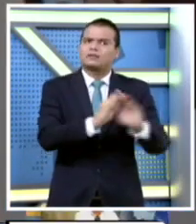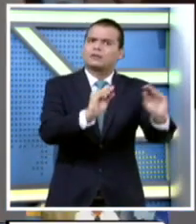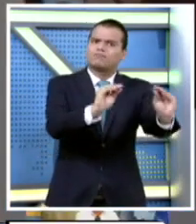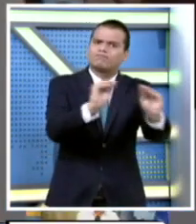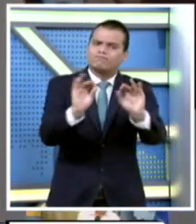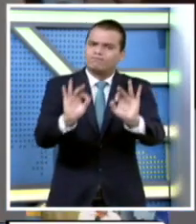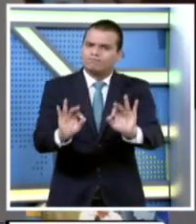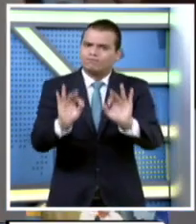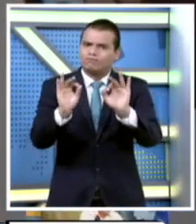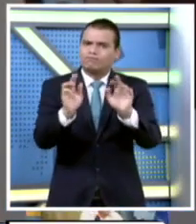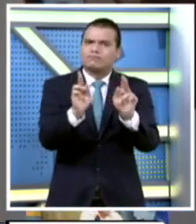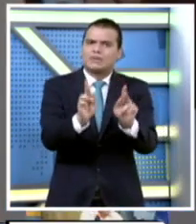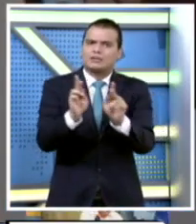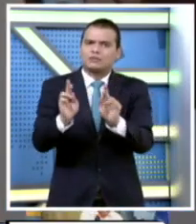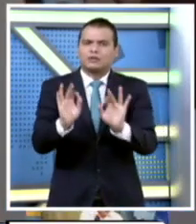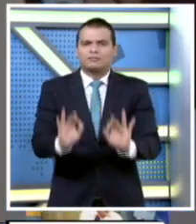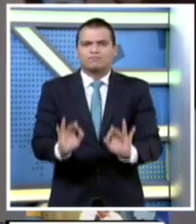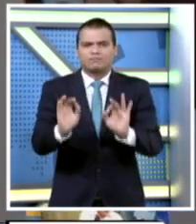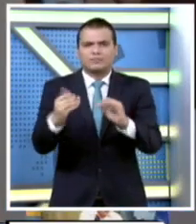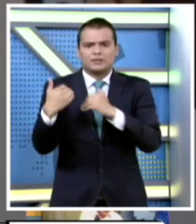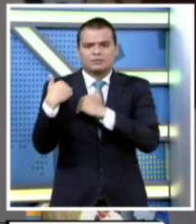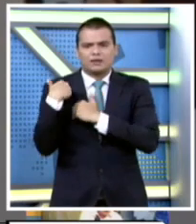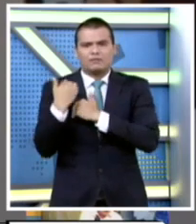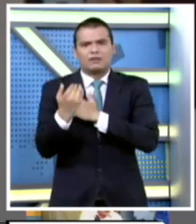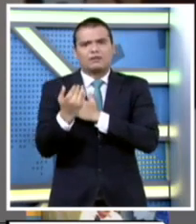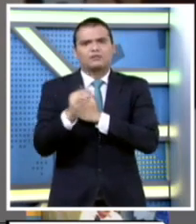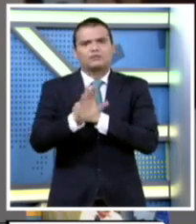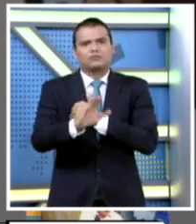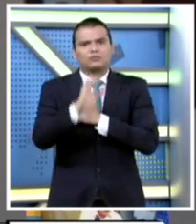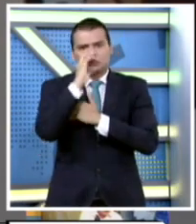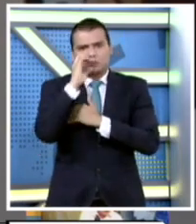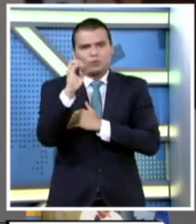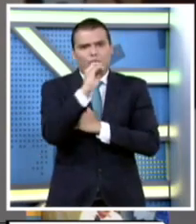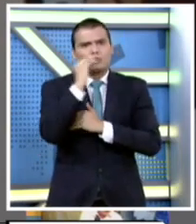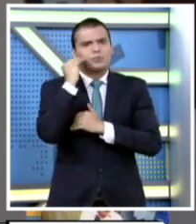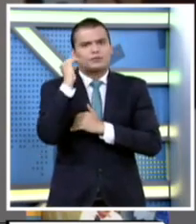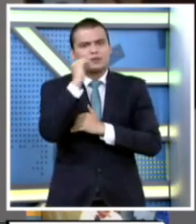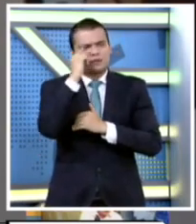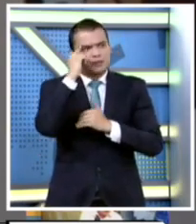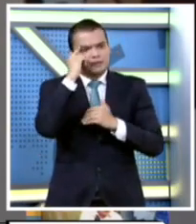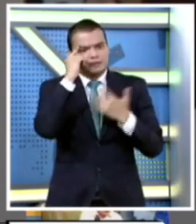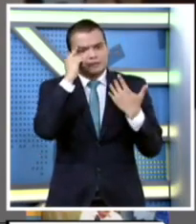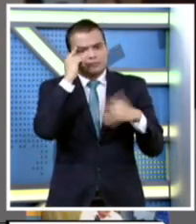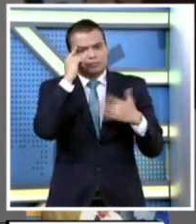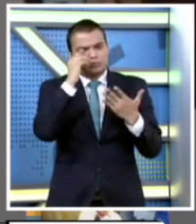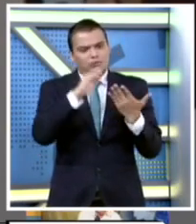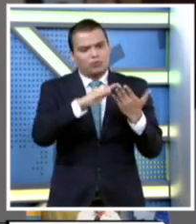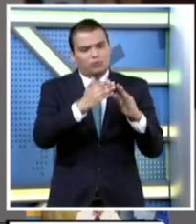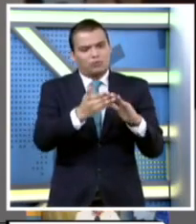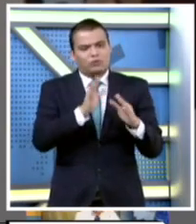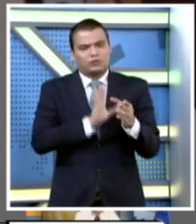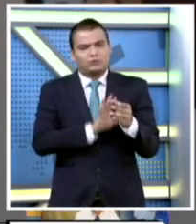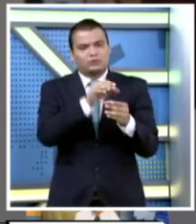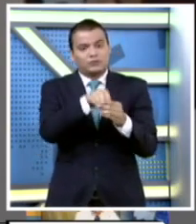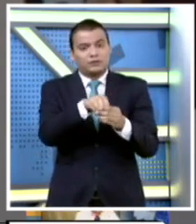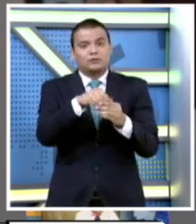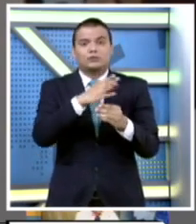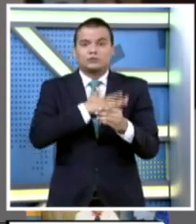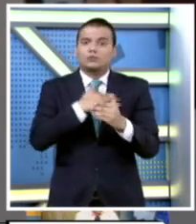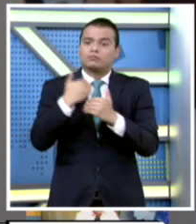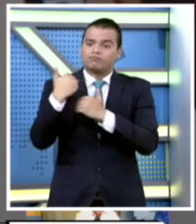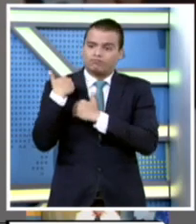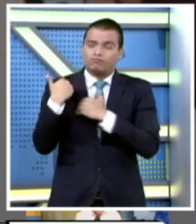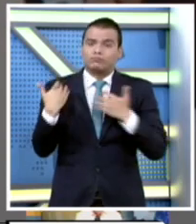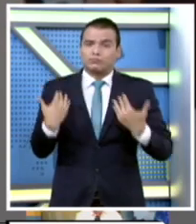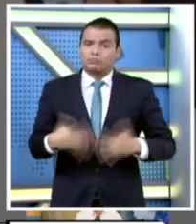con responsabilidad en nuestro territorio. Hombres y mujeres que comprendan que vivir en comunidad nos demanda deberes y